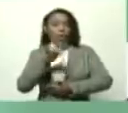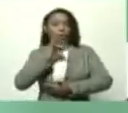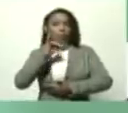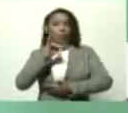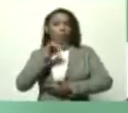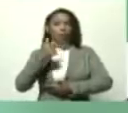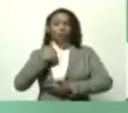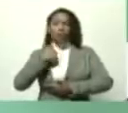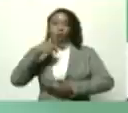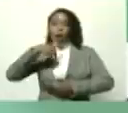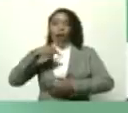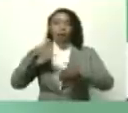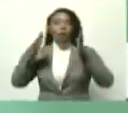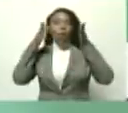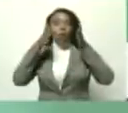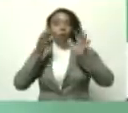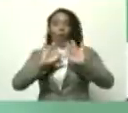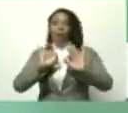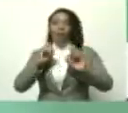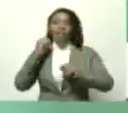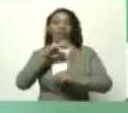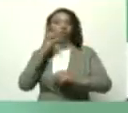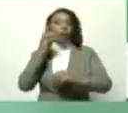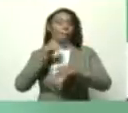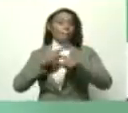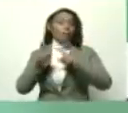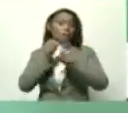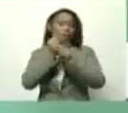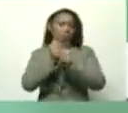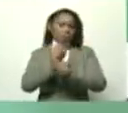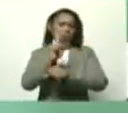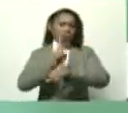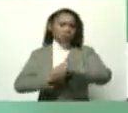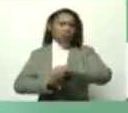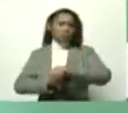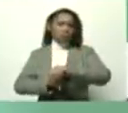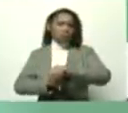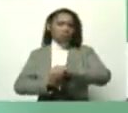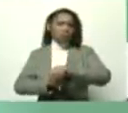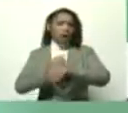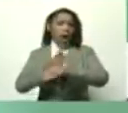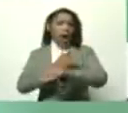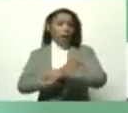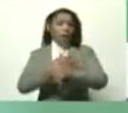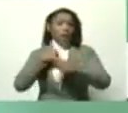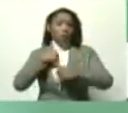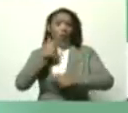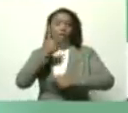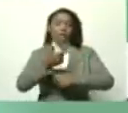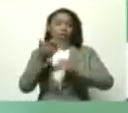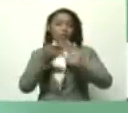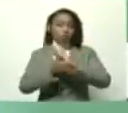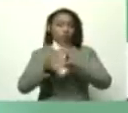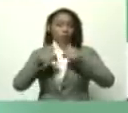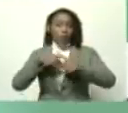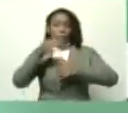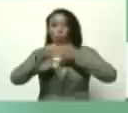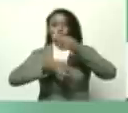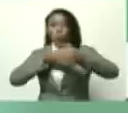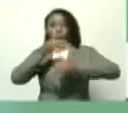yo no estoy aquí para darle consejos a nadie, mucho menos a Iván Duque, pero que se espere un momento antes de reaccionar a esto que yo estoy diciendo.